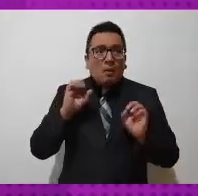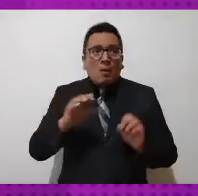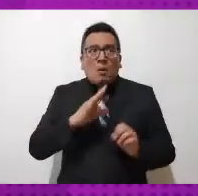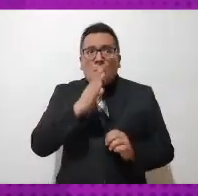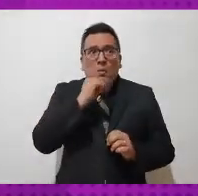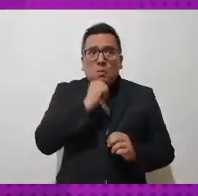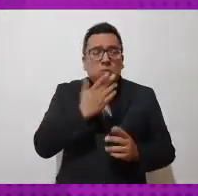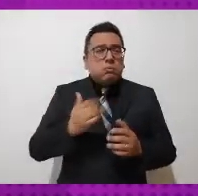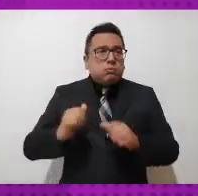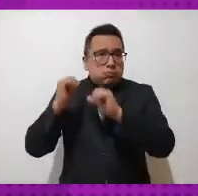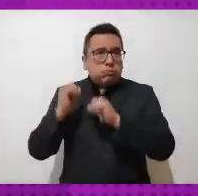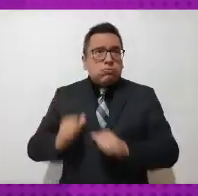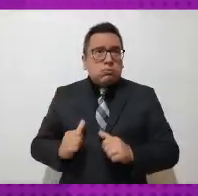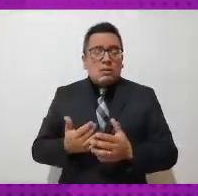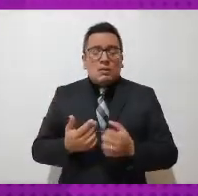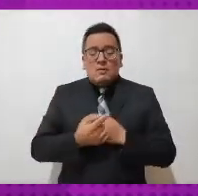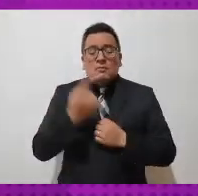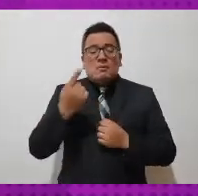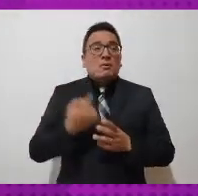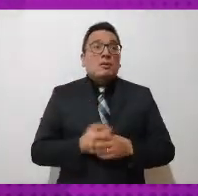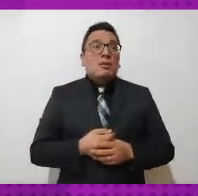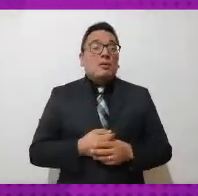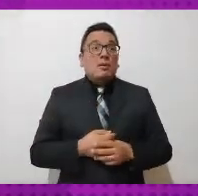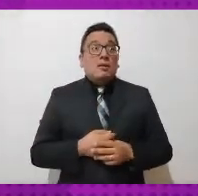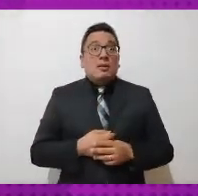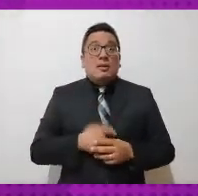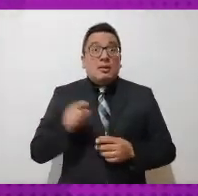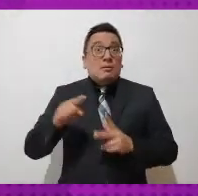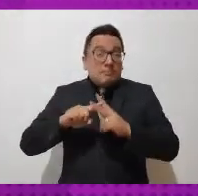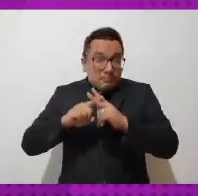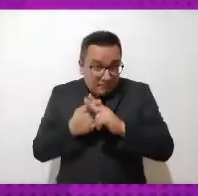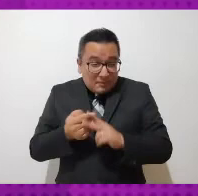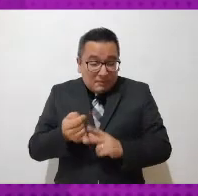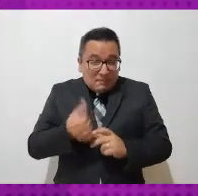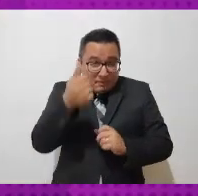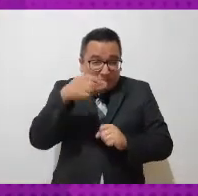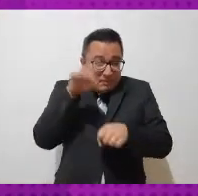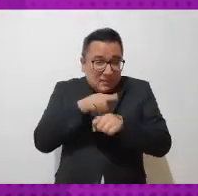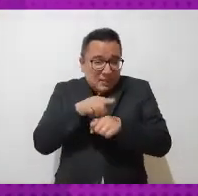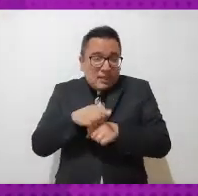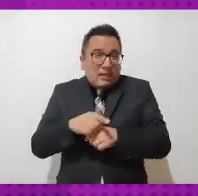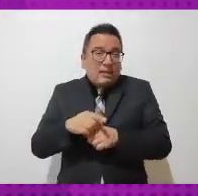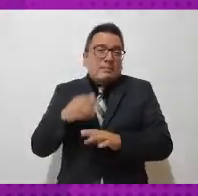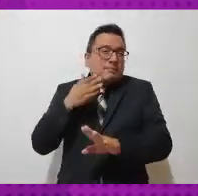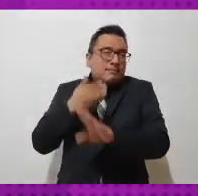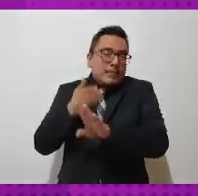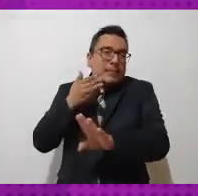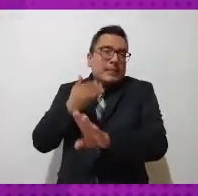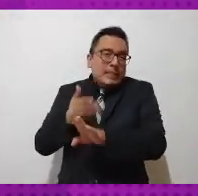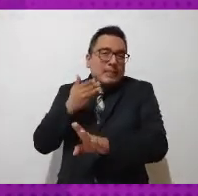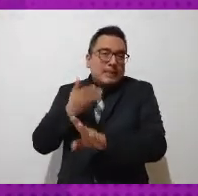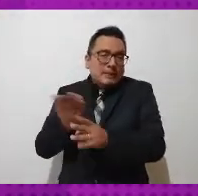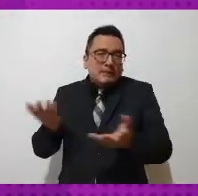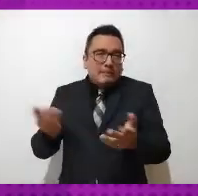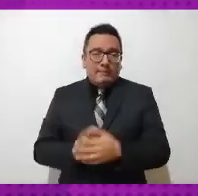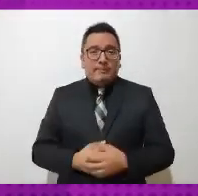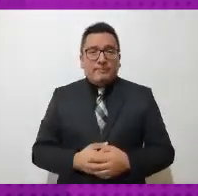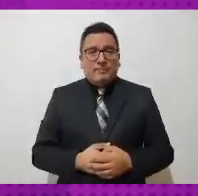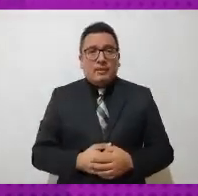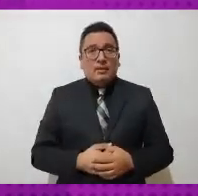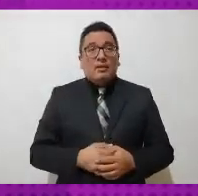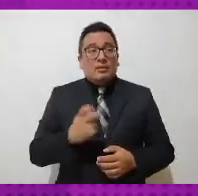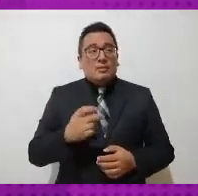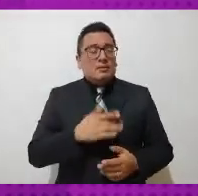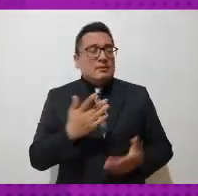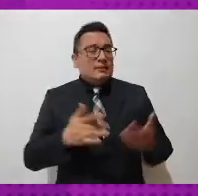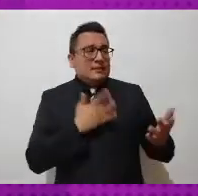los cargos porque reciben violencia desde el primer día que ejercen el cargo. Y no lo ejercen porque